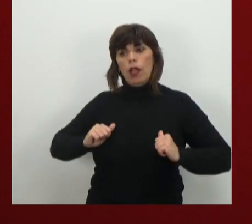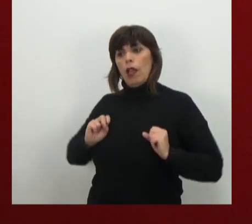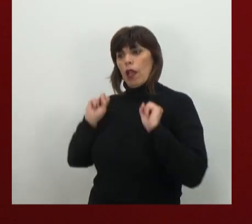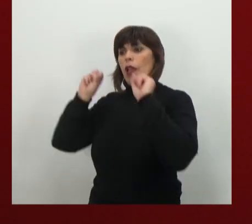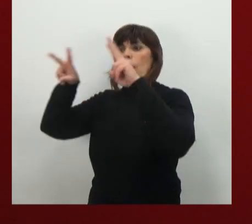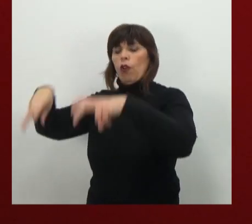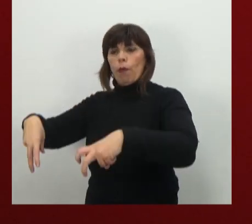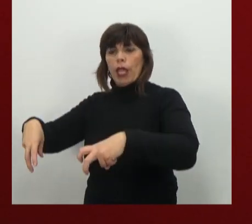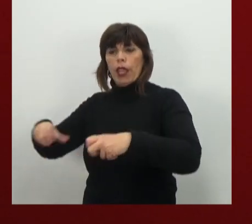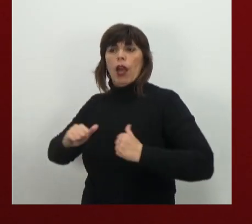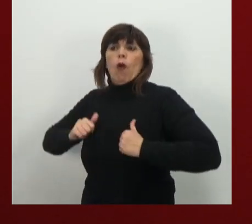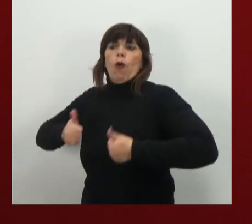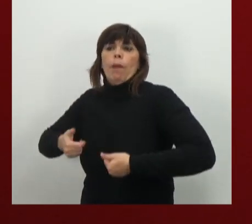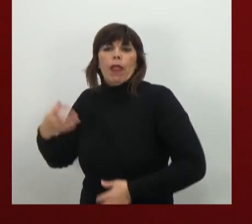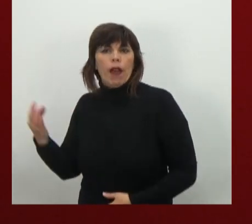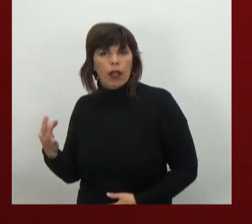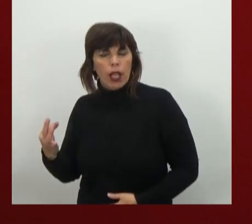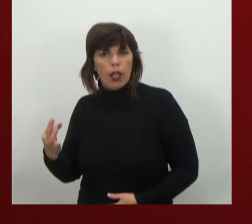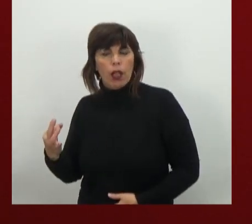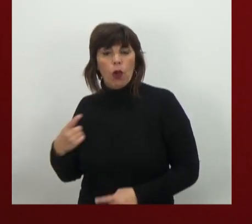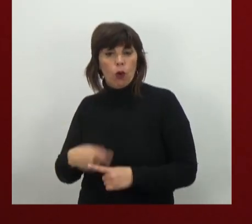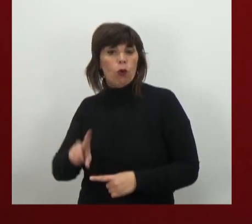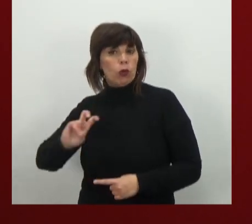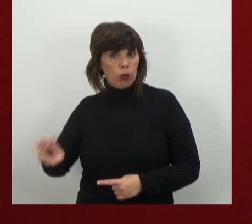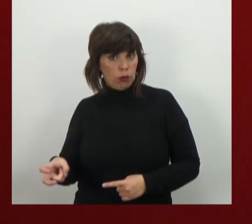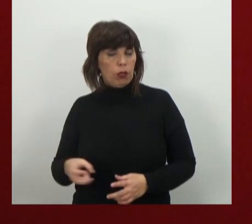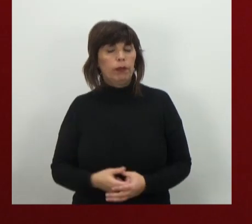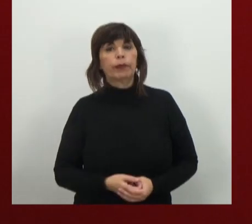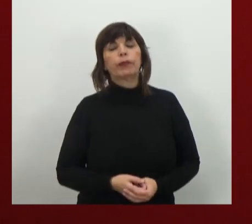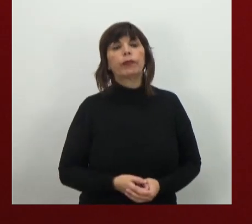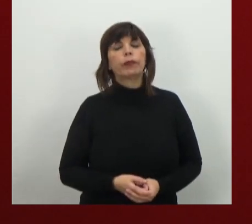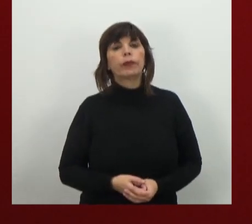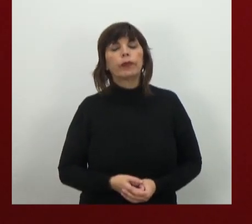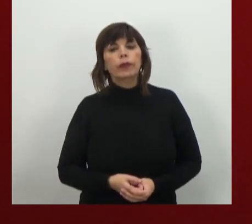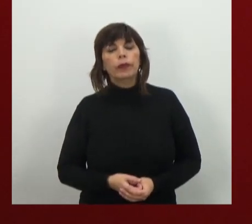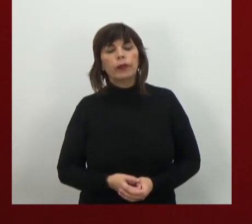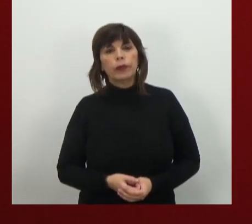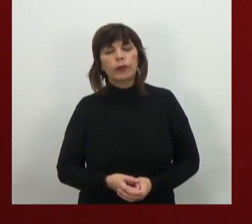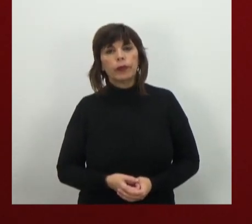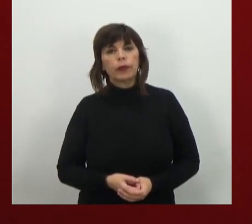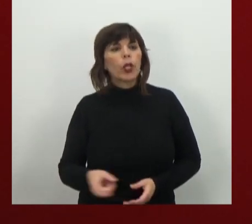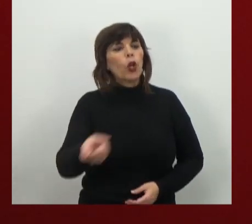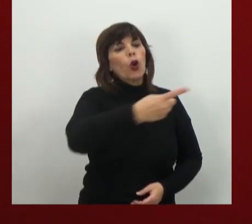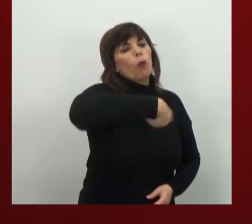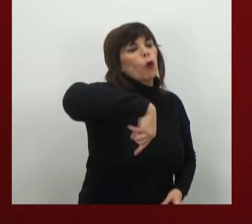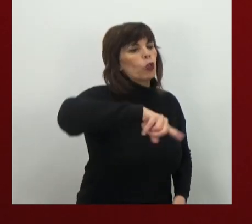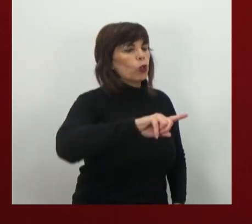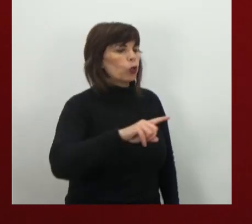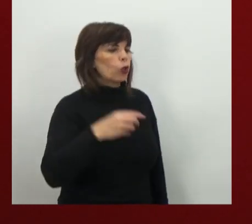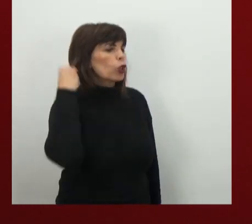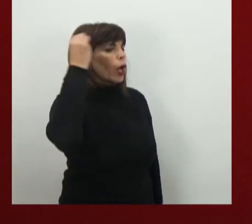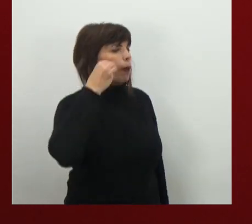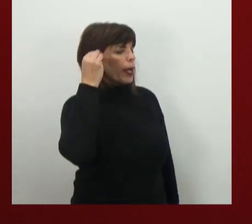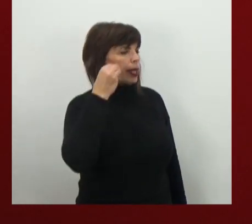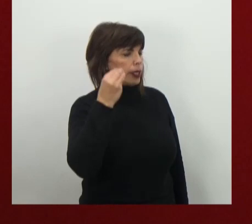La ley fue cumplida por Jesucristo, como dice Mateo 5. No pensáis que he venido